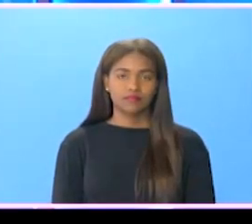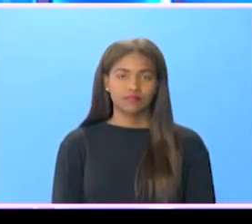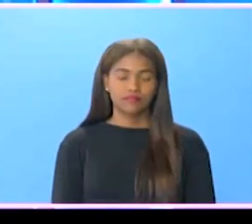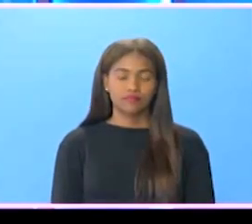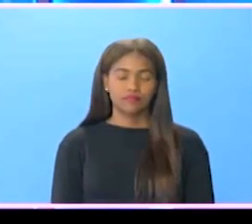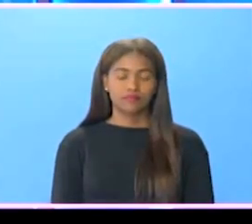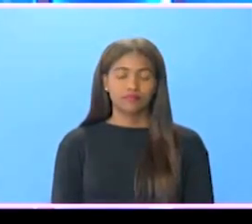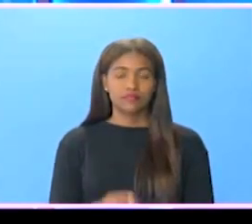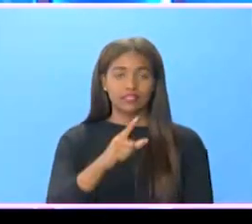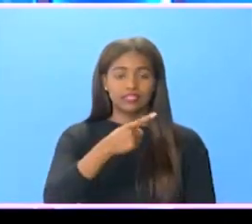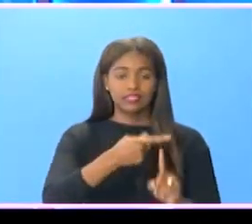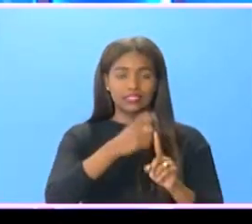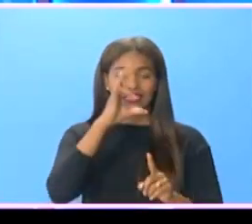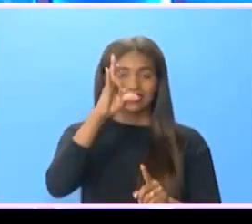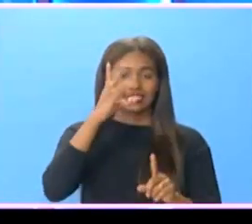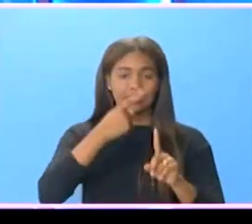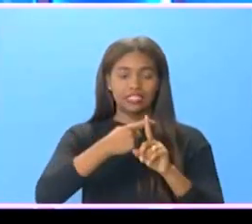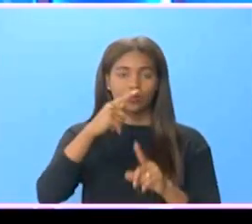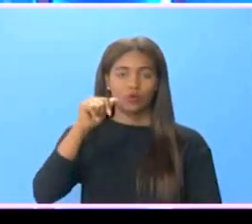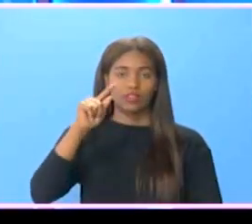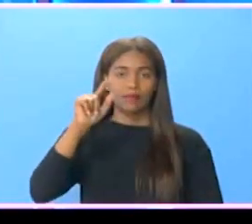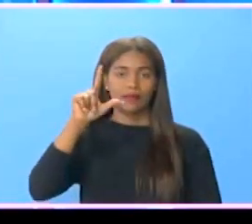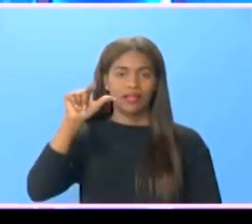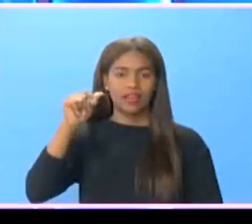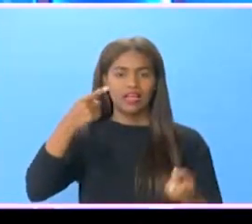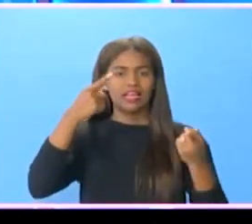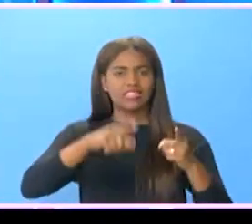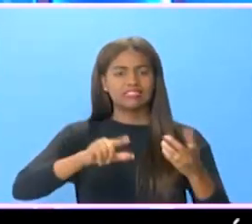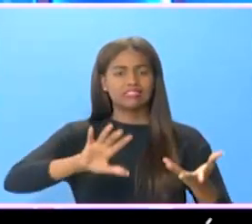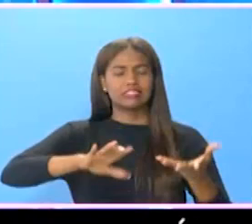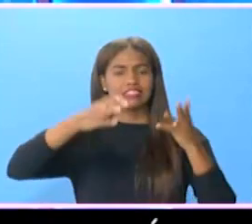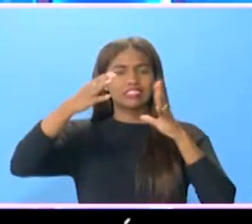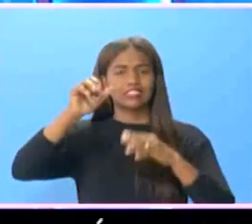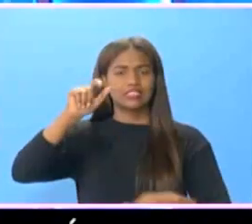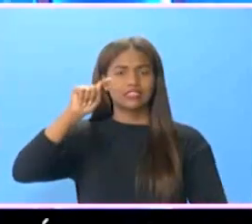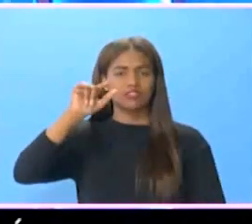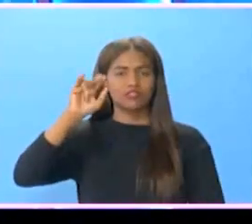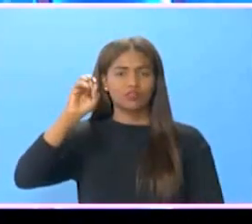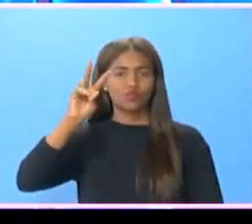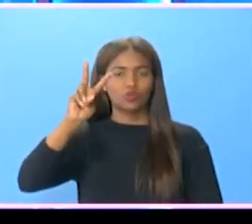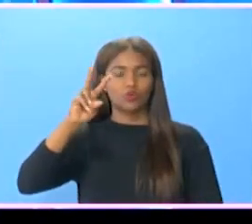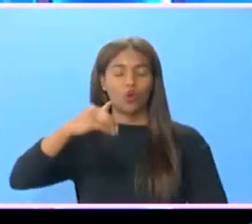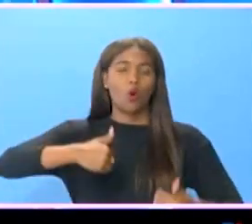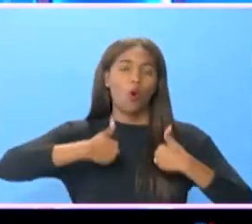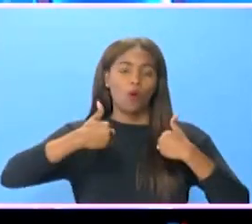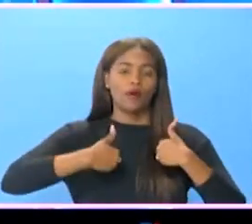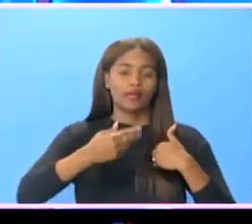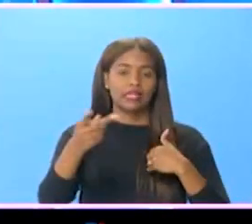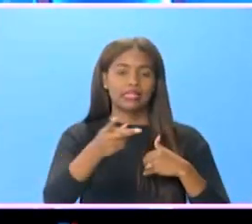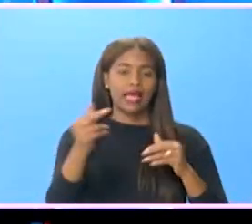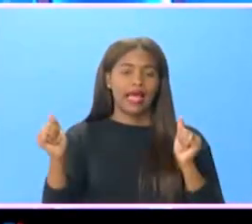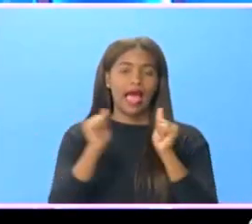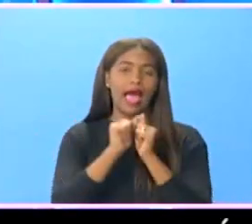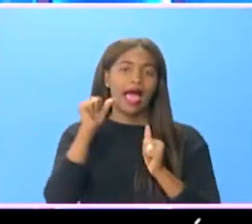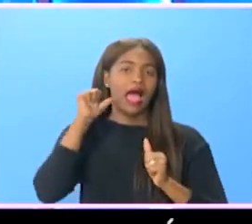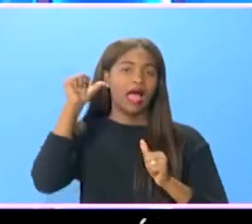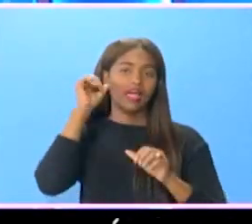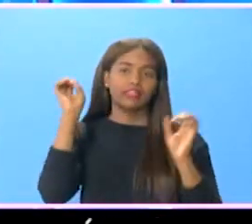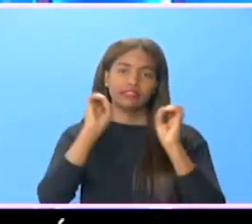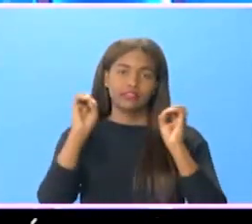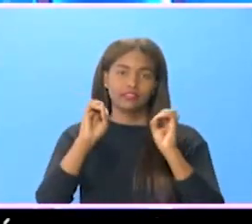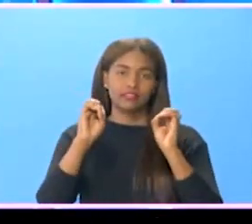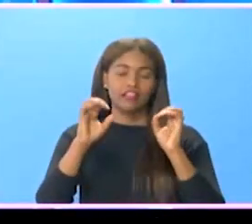Señores, y de los 7 guatemaltecos víctimas de la tragedia de San Antonio, 2 eran adolescentes y viajaban sin un adulto que los